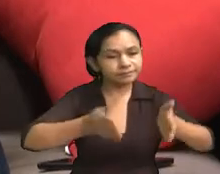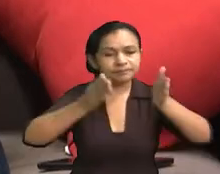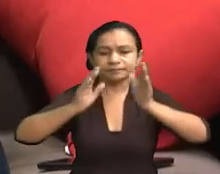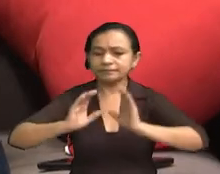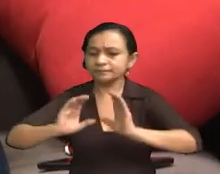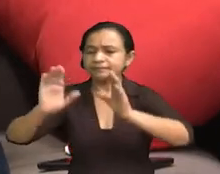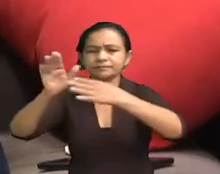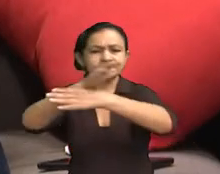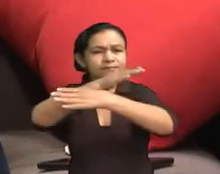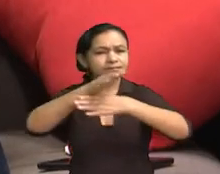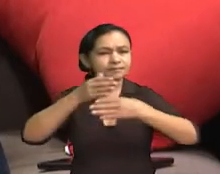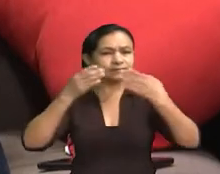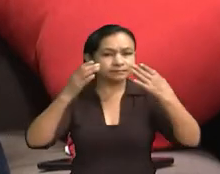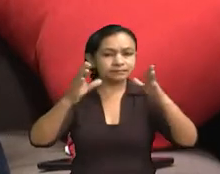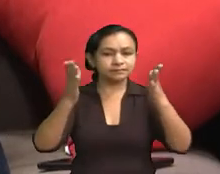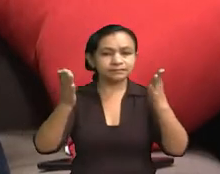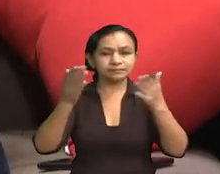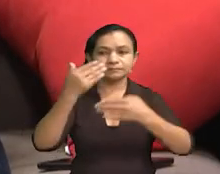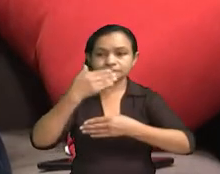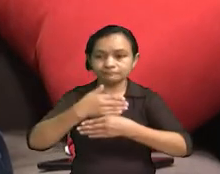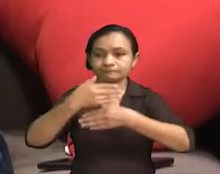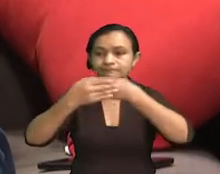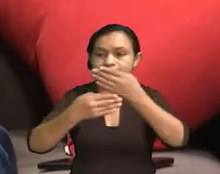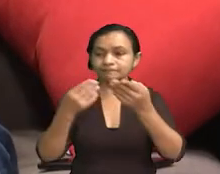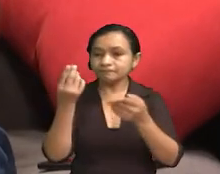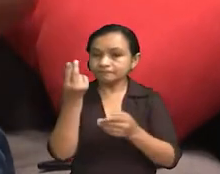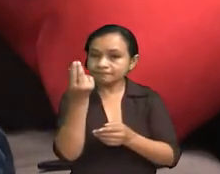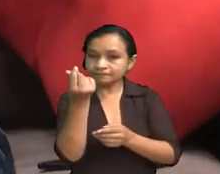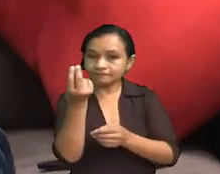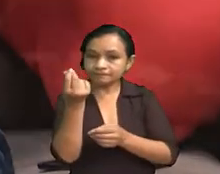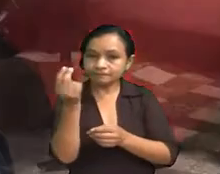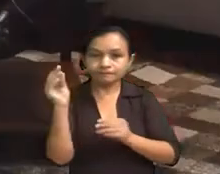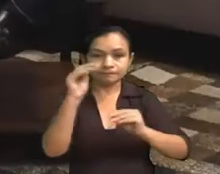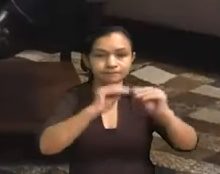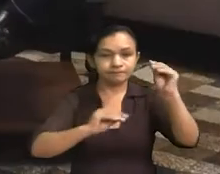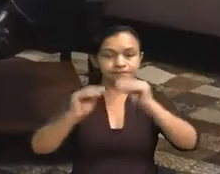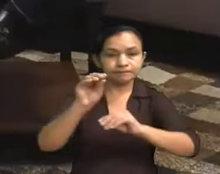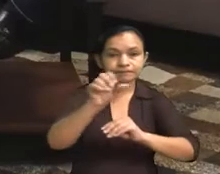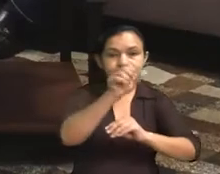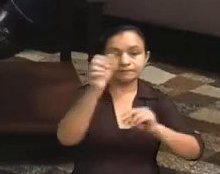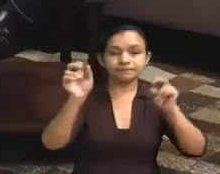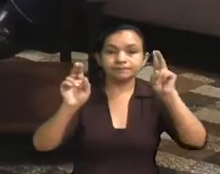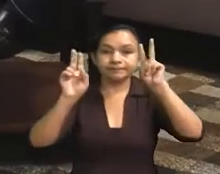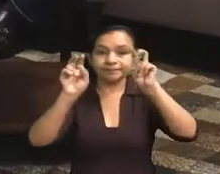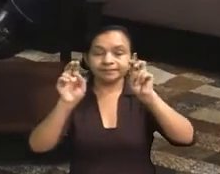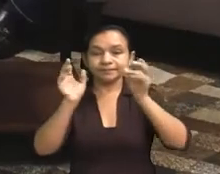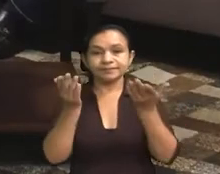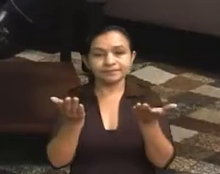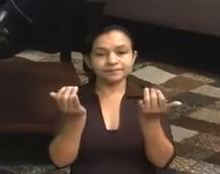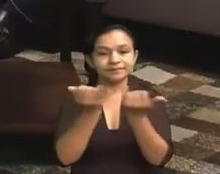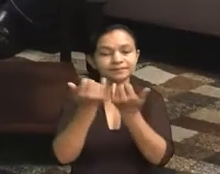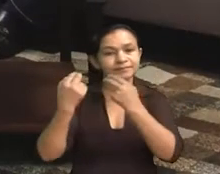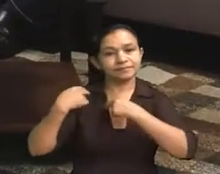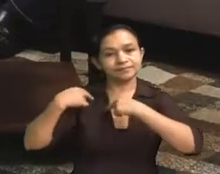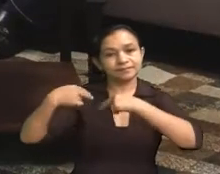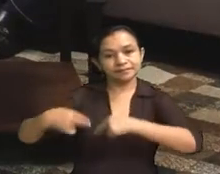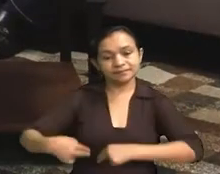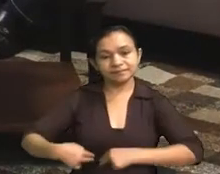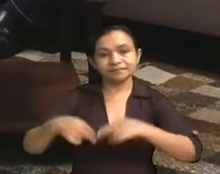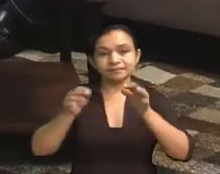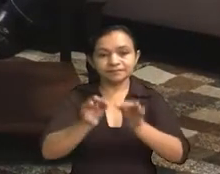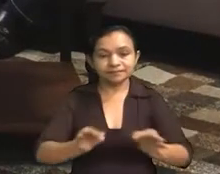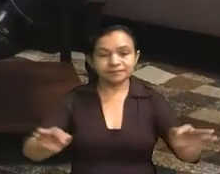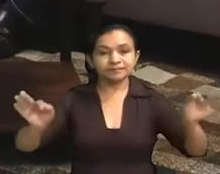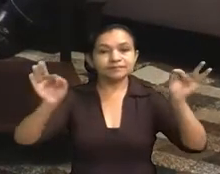embargo, pues todo este proceso de consolidación de la economía también ha descansado sobre otro factor, un factor también humano, también vital para